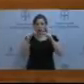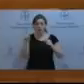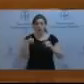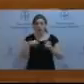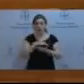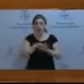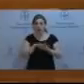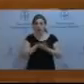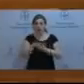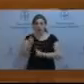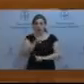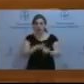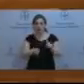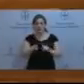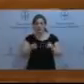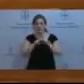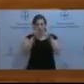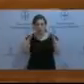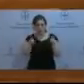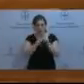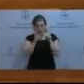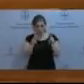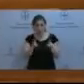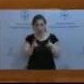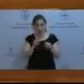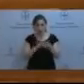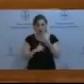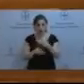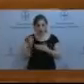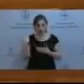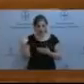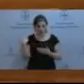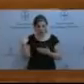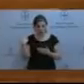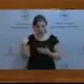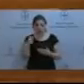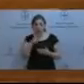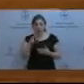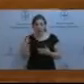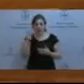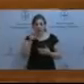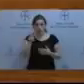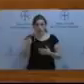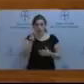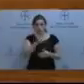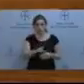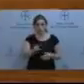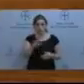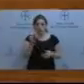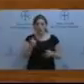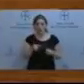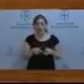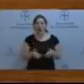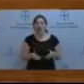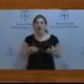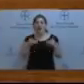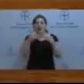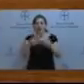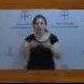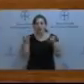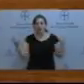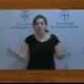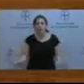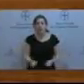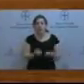de los problemas informáticos que hubo. Le quiero recordar lo sucedido el 22 de julio, cuando hubo que aplazar la publicación